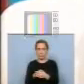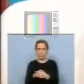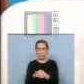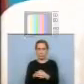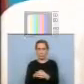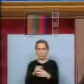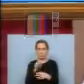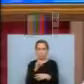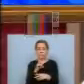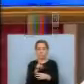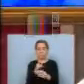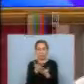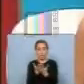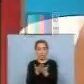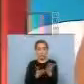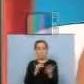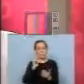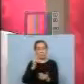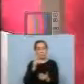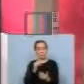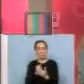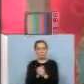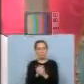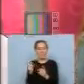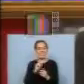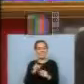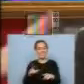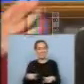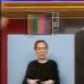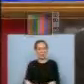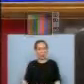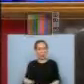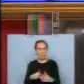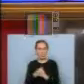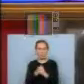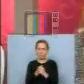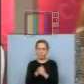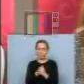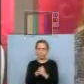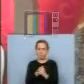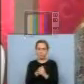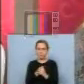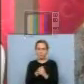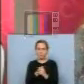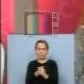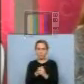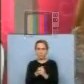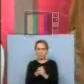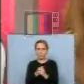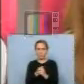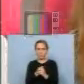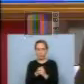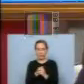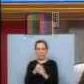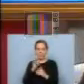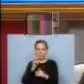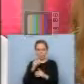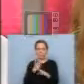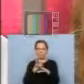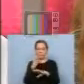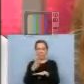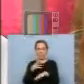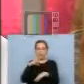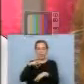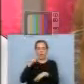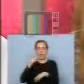¿Fuiste tapa alguna vez? Sí, fui, pero sin bombacha. Desnuda. No, no, sin hacer, sin hacer tapa bombacha. Playboy, ah, hice, ¿no? Playboy, Playboy. Pero con